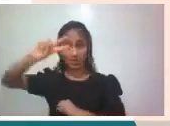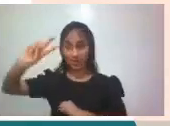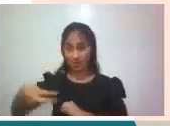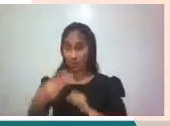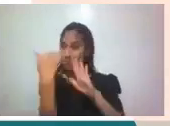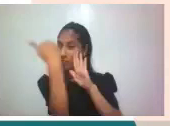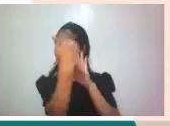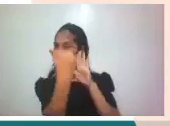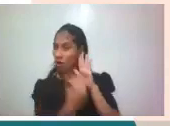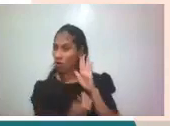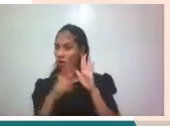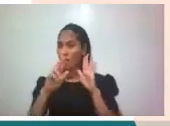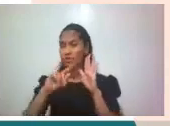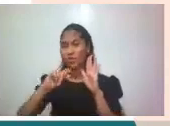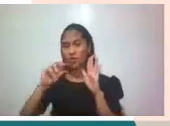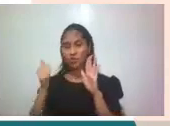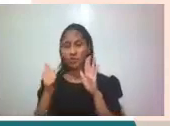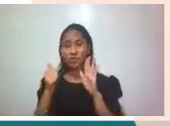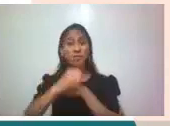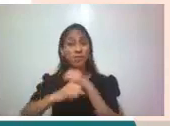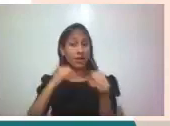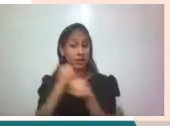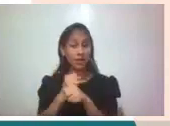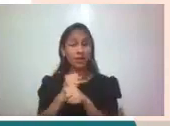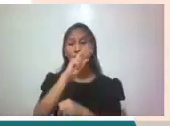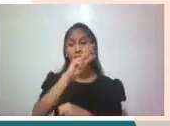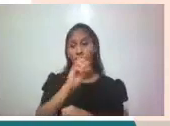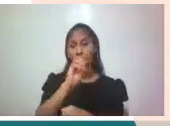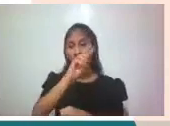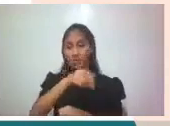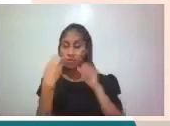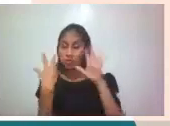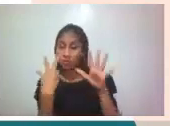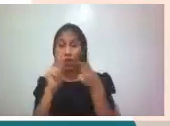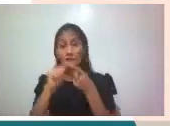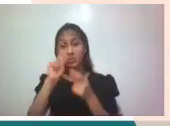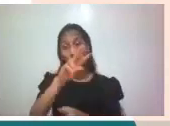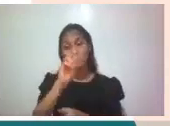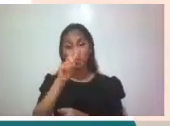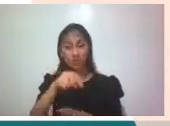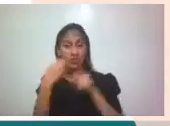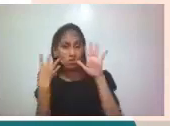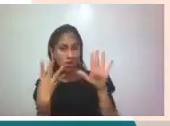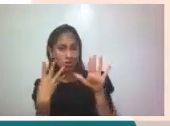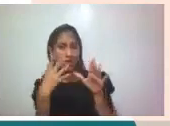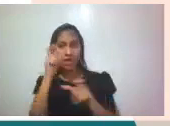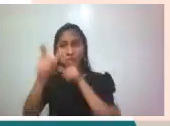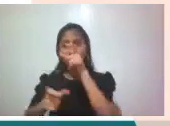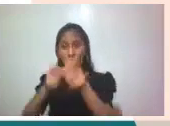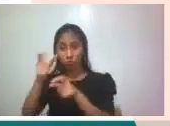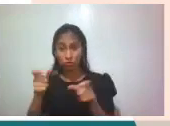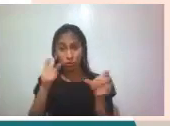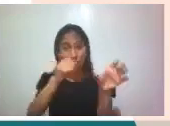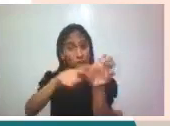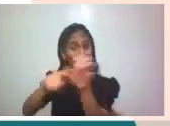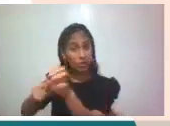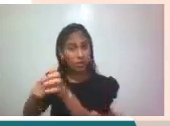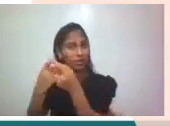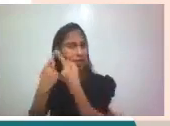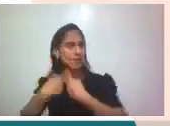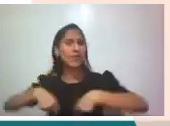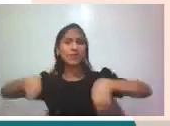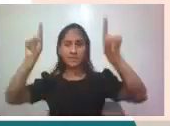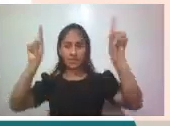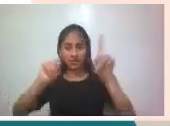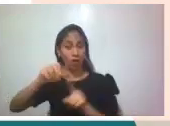ruta para el año 2018-2019. Nuestro público objetivo ya varió, porque ya habían sido capacitados los dirigentes nacionales.